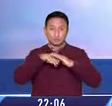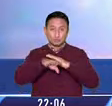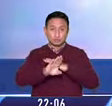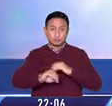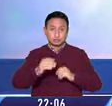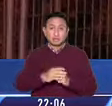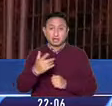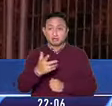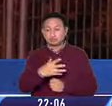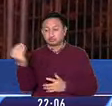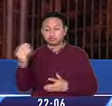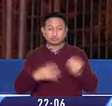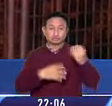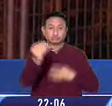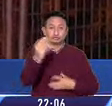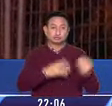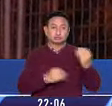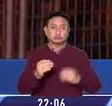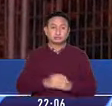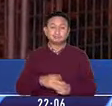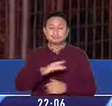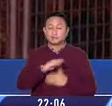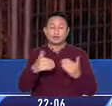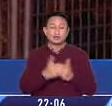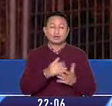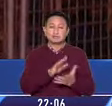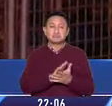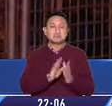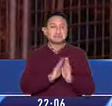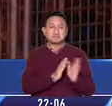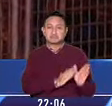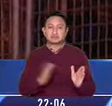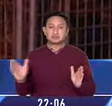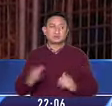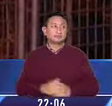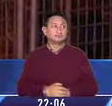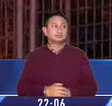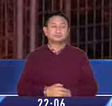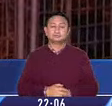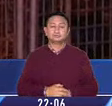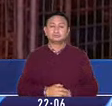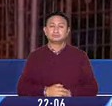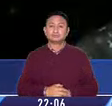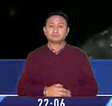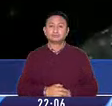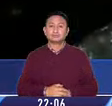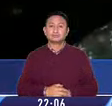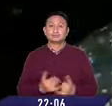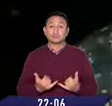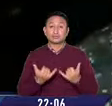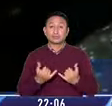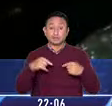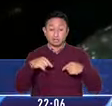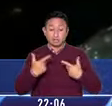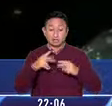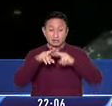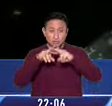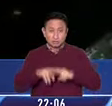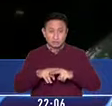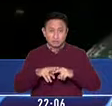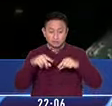lugar se retiraban poco a poco, pues ya todo estaba controlado a criterio de autoridades. Hasta el momento hemos realizado las